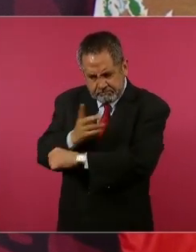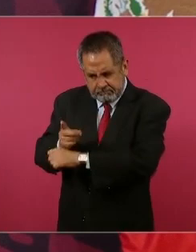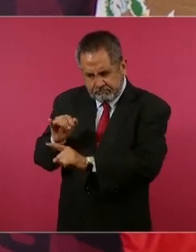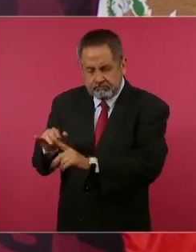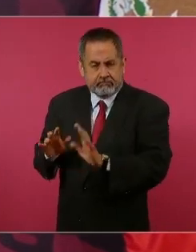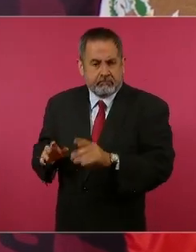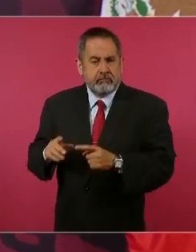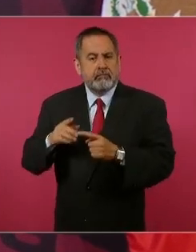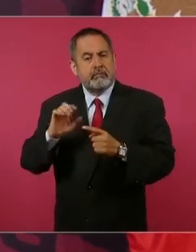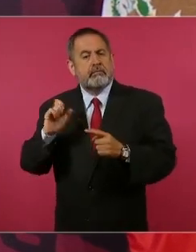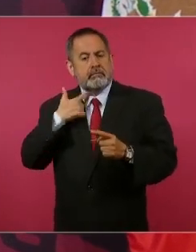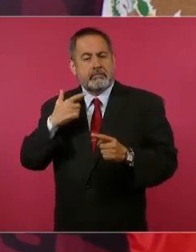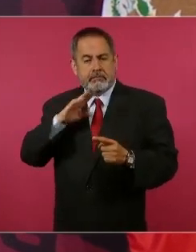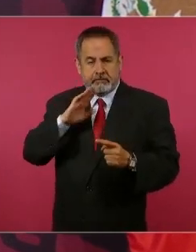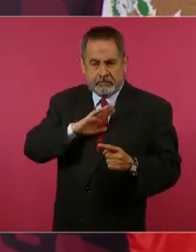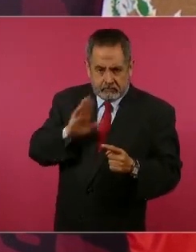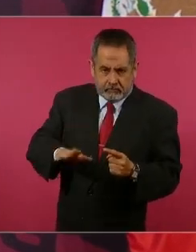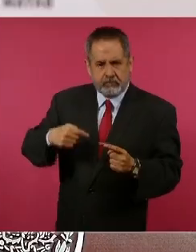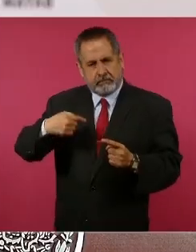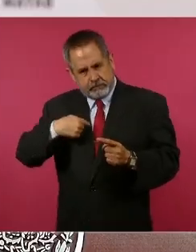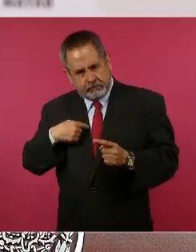por la finada mamá y por el papá,